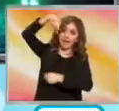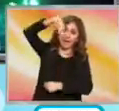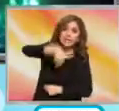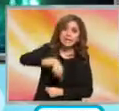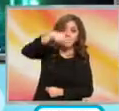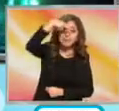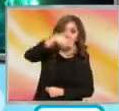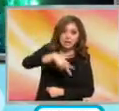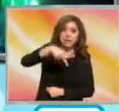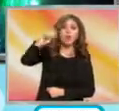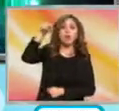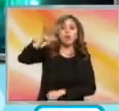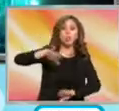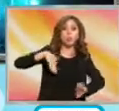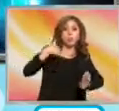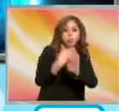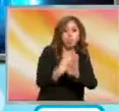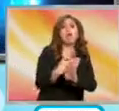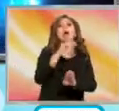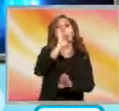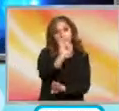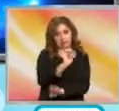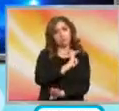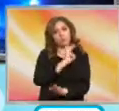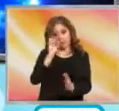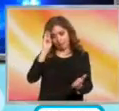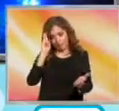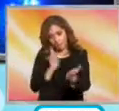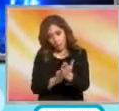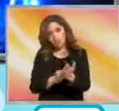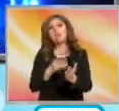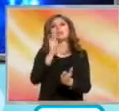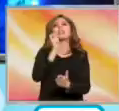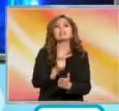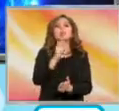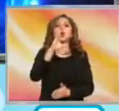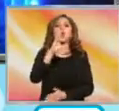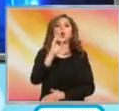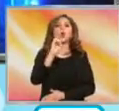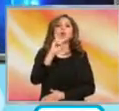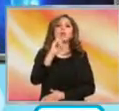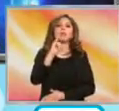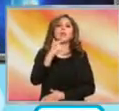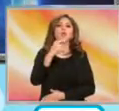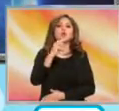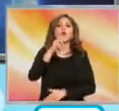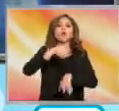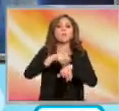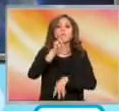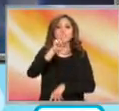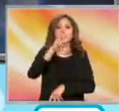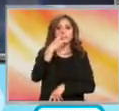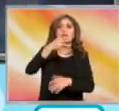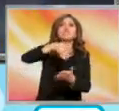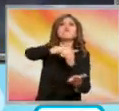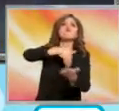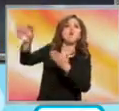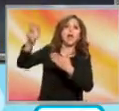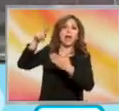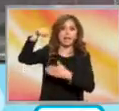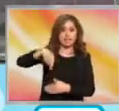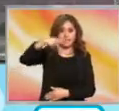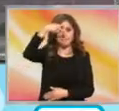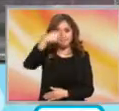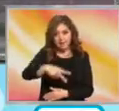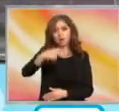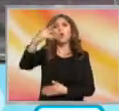e incluso aplicar el famoso 33, ¿no? Que es expulsarlo del país y negarle la entrada. Si esto es un acto